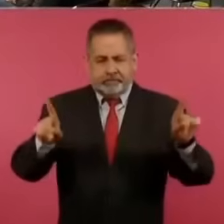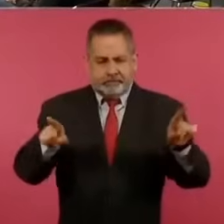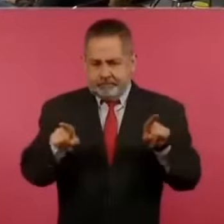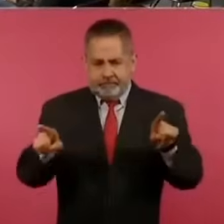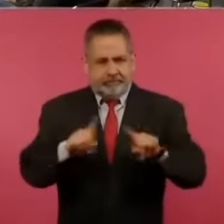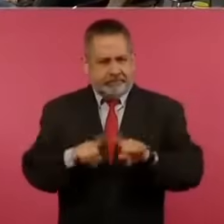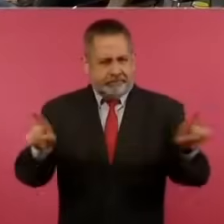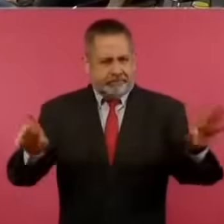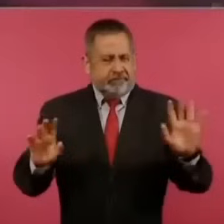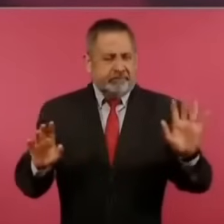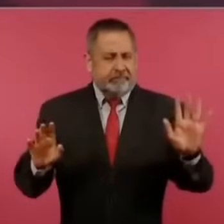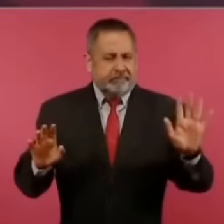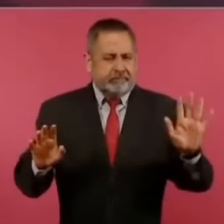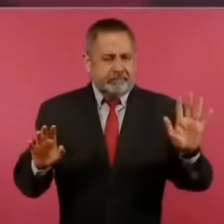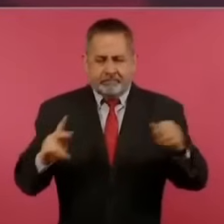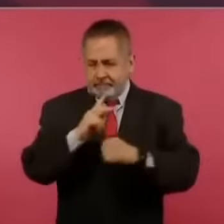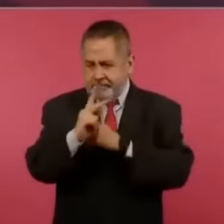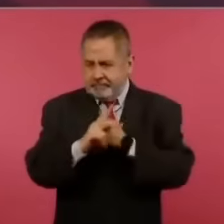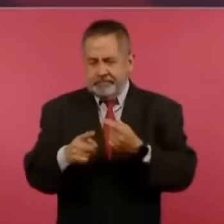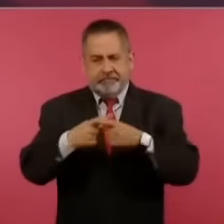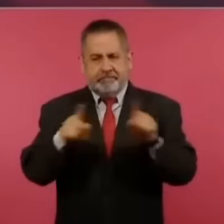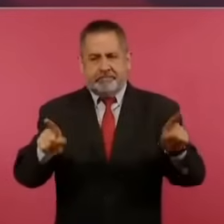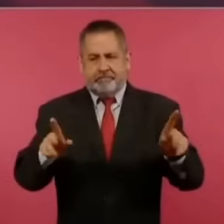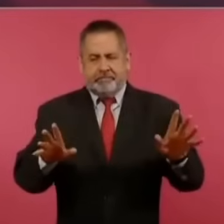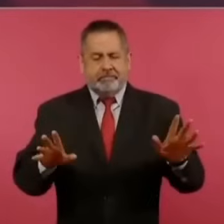distintos, contrapuestos de nación.